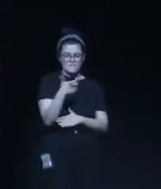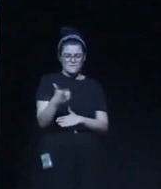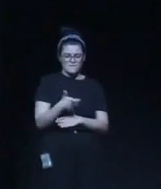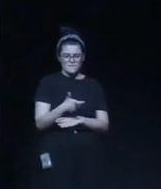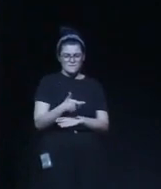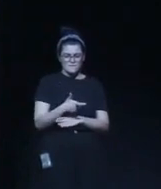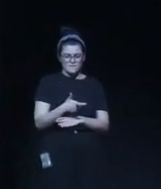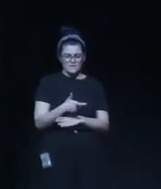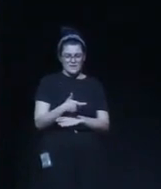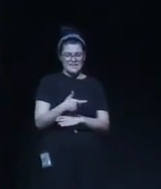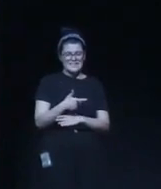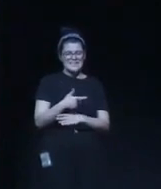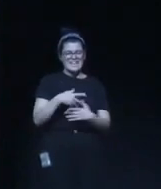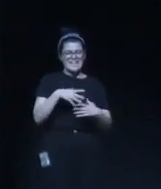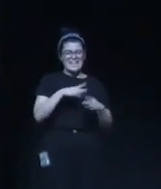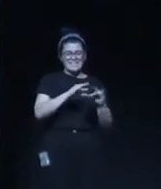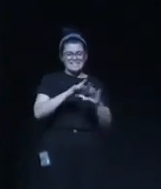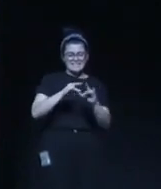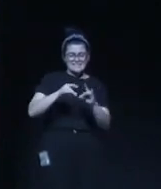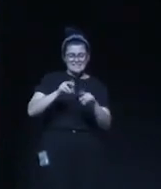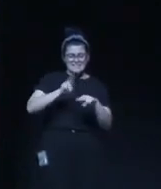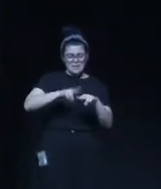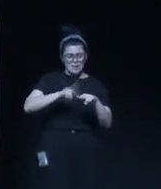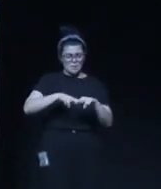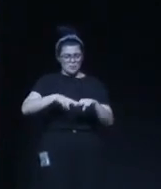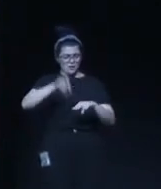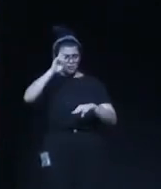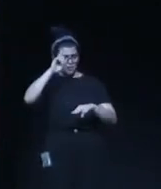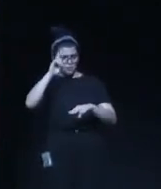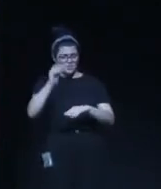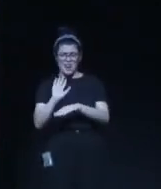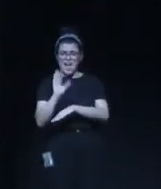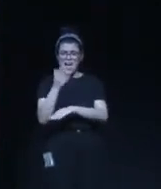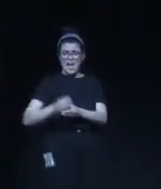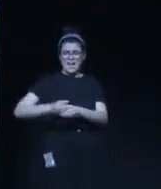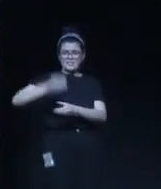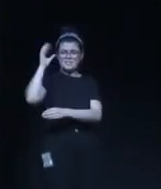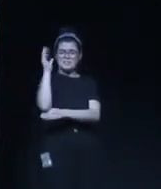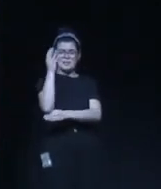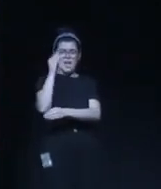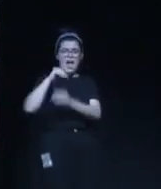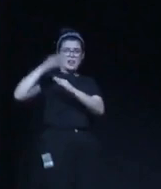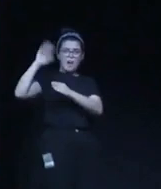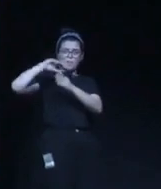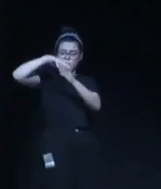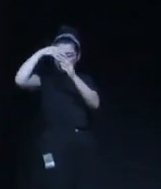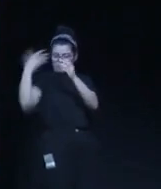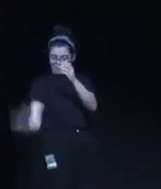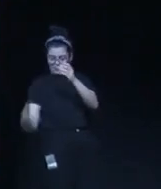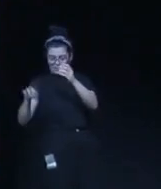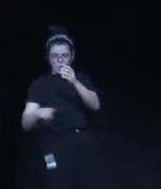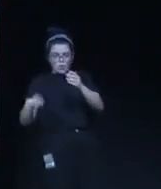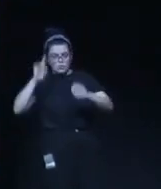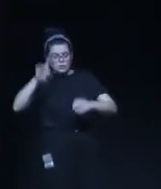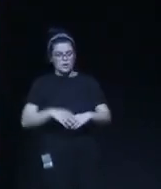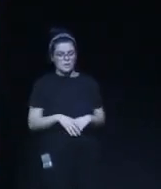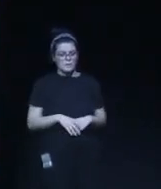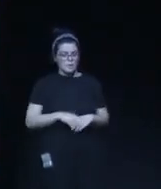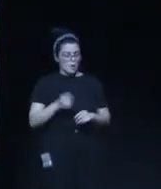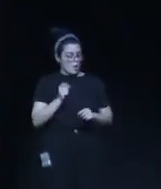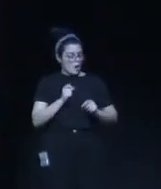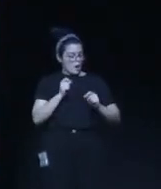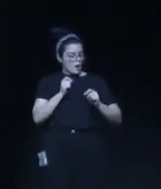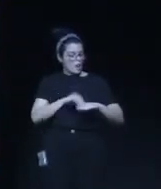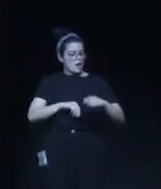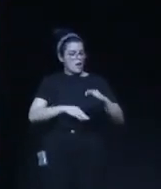de chapapote, que no sabemos si había caído de la alta chimenea o de qué, en un incidente. Se levanta por la mañana toda la casa llena, todo el